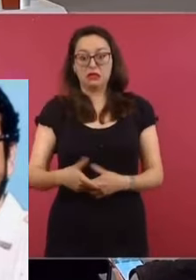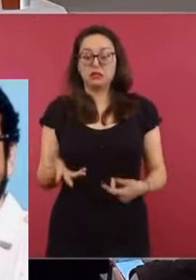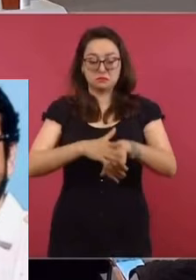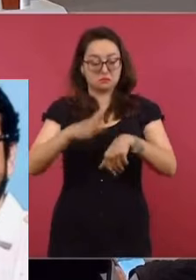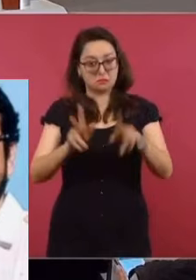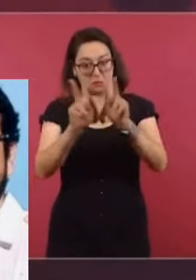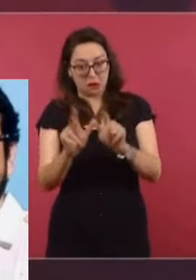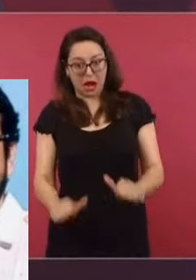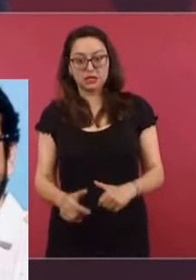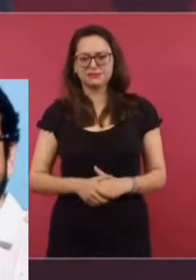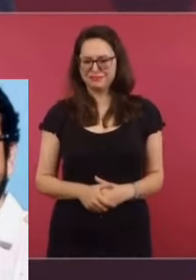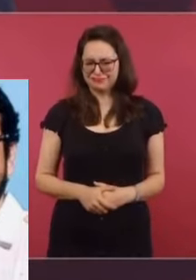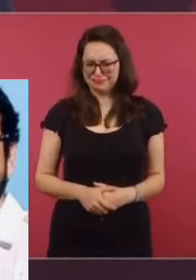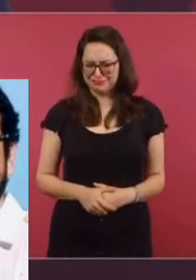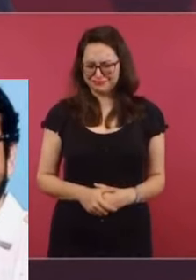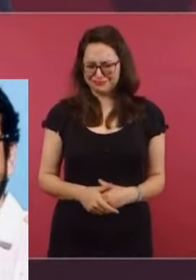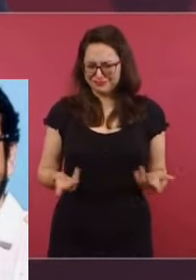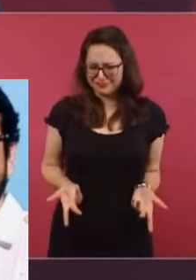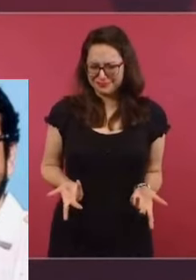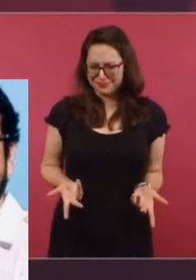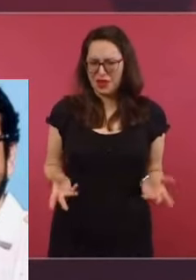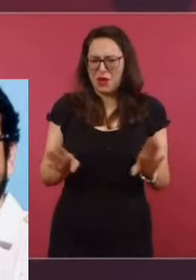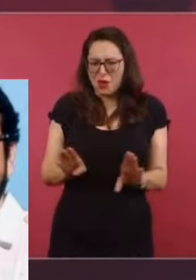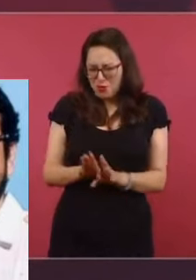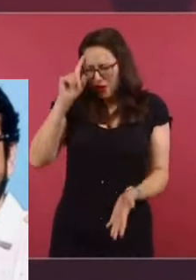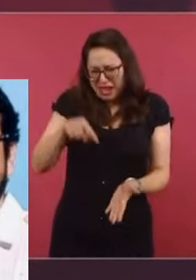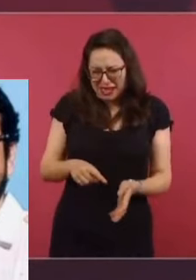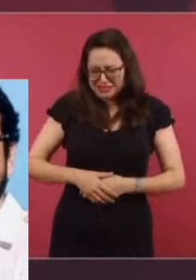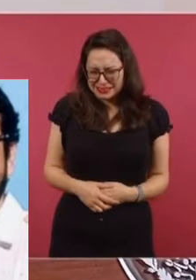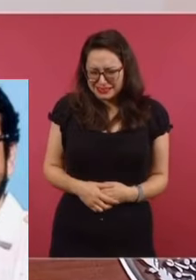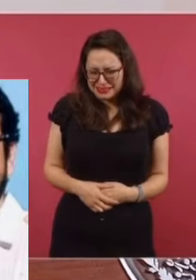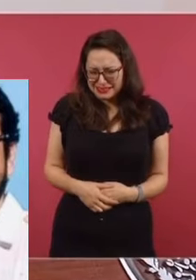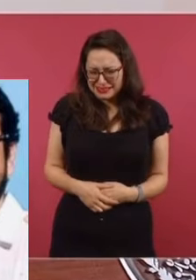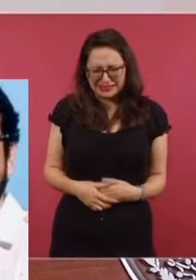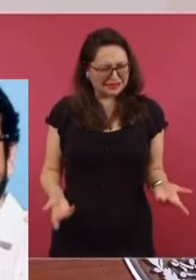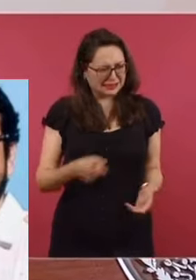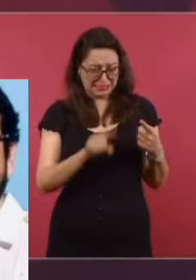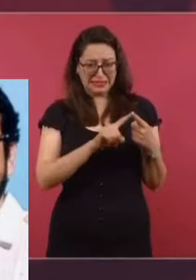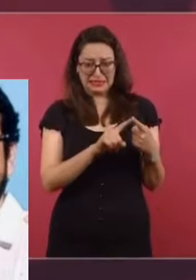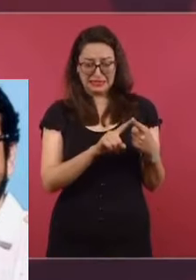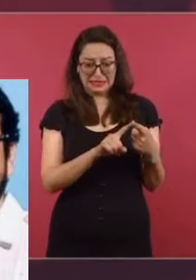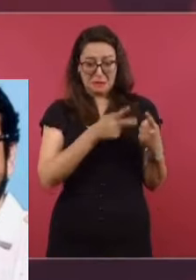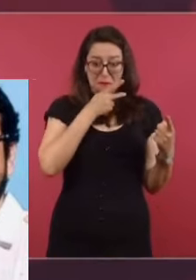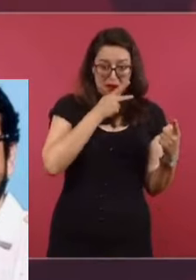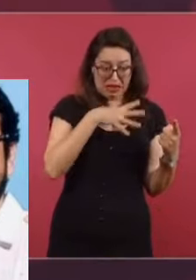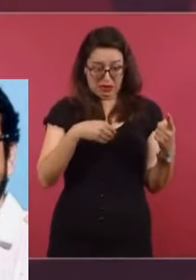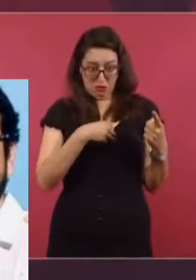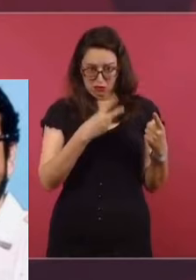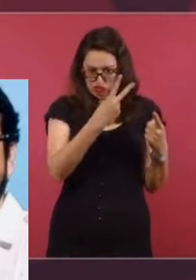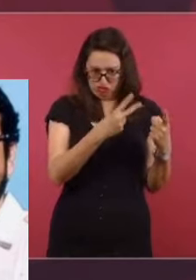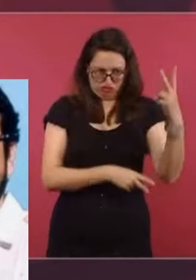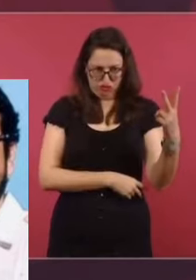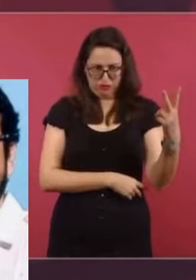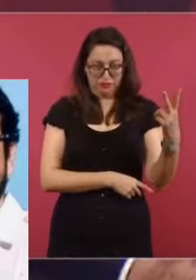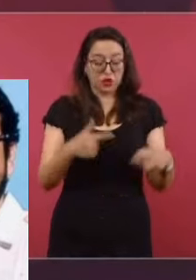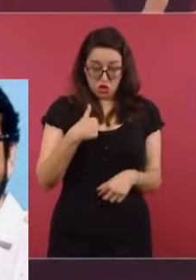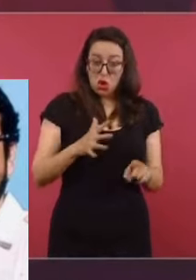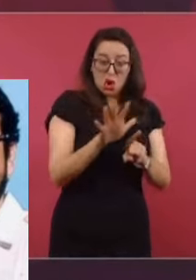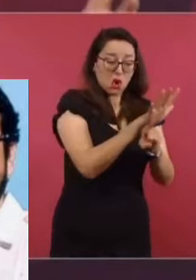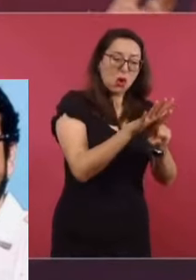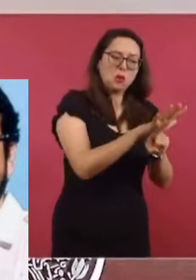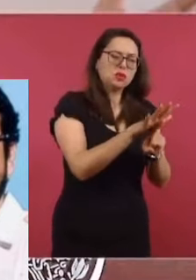llamado a que no siempre, haya guerra sucia. Pero ¿cómo crees tú que, haya... que yo voy a convencer a Claudio X González, ni papá ni hijo, de que